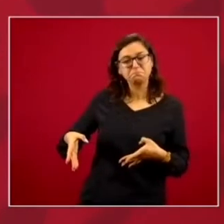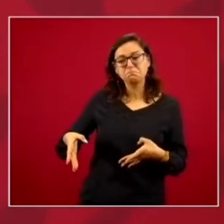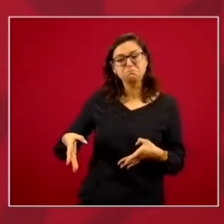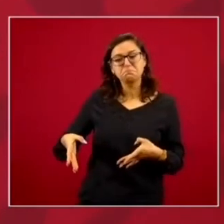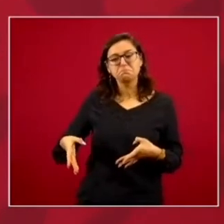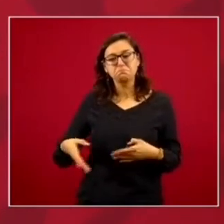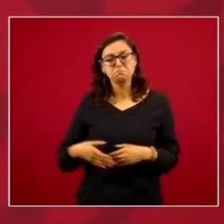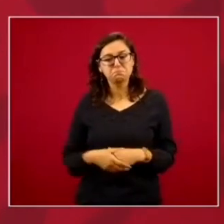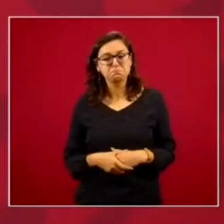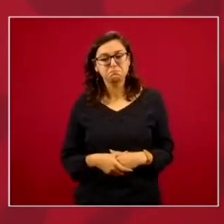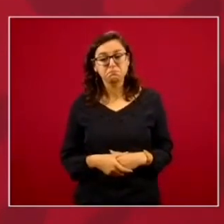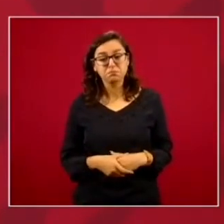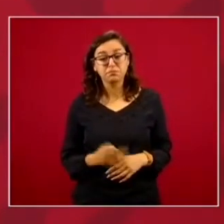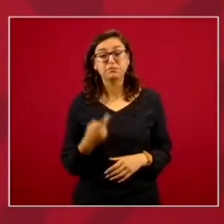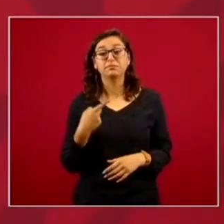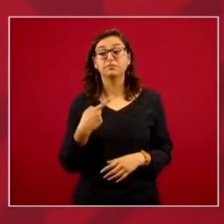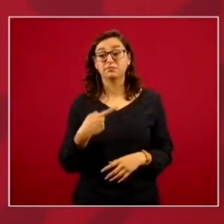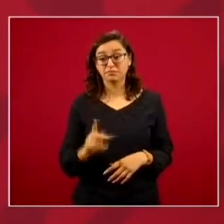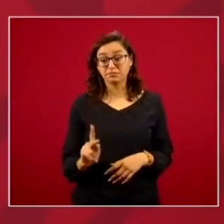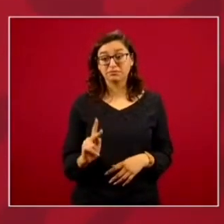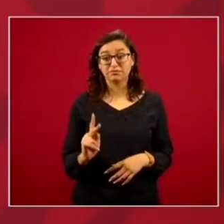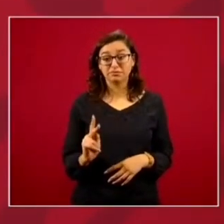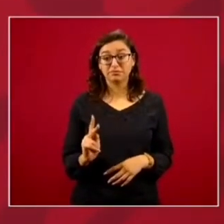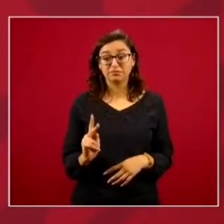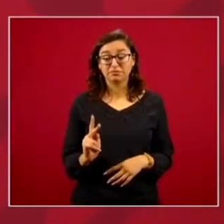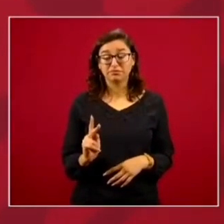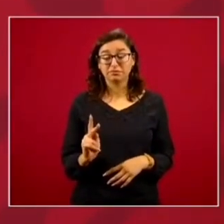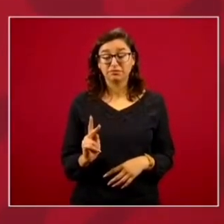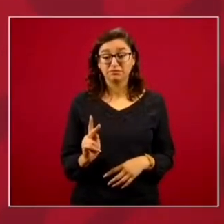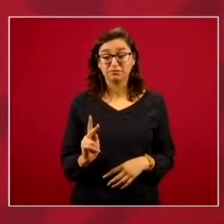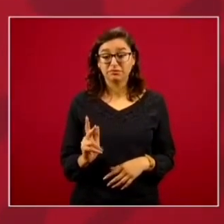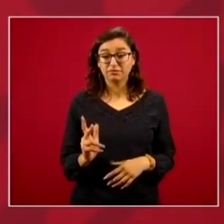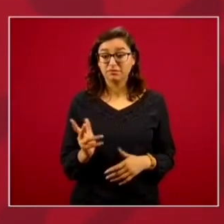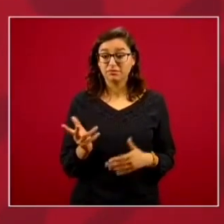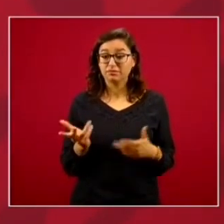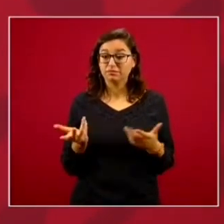pero están